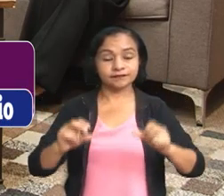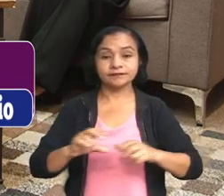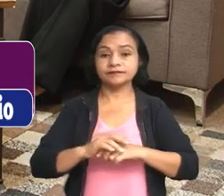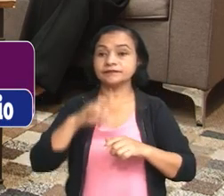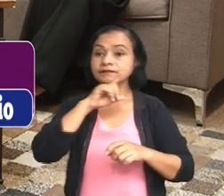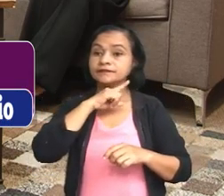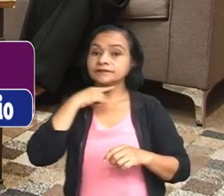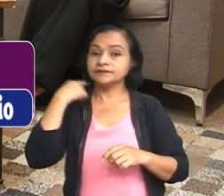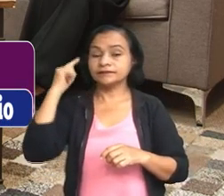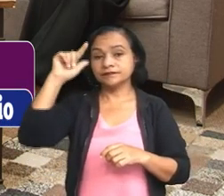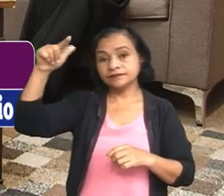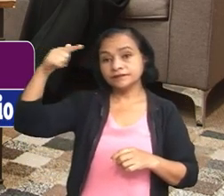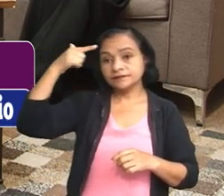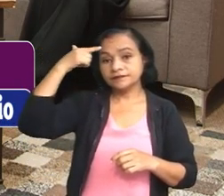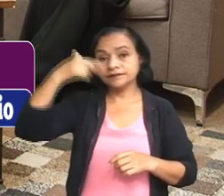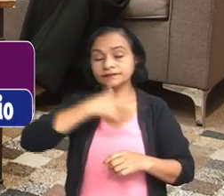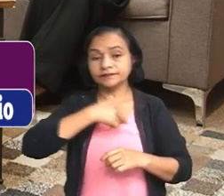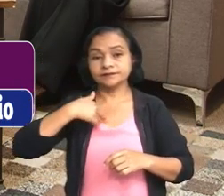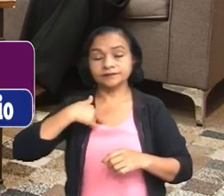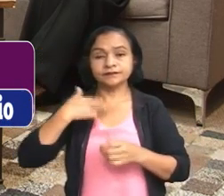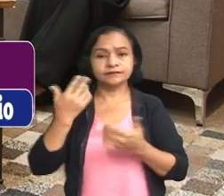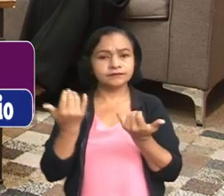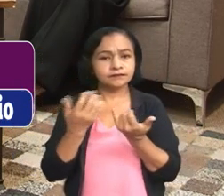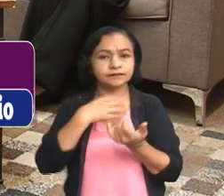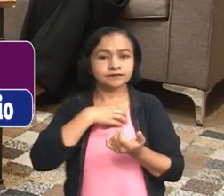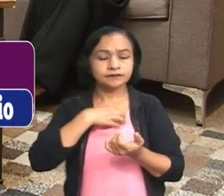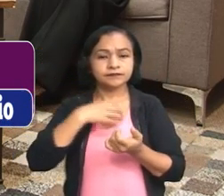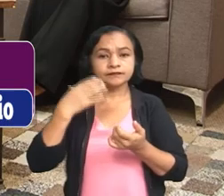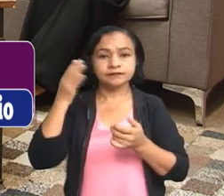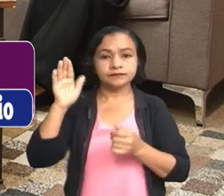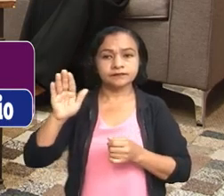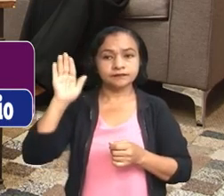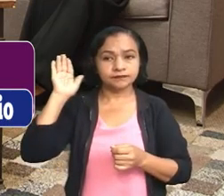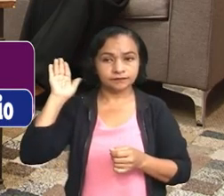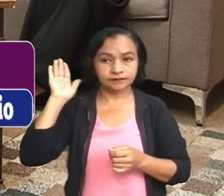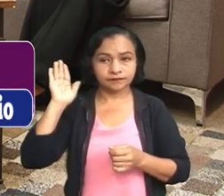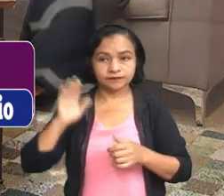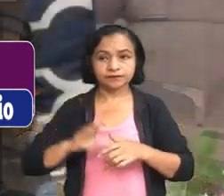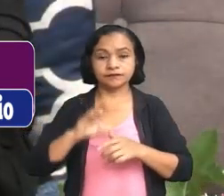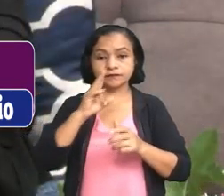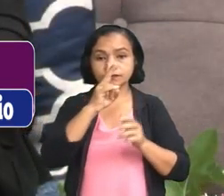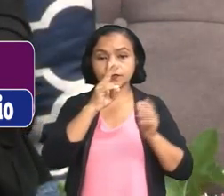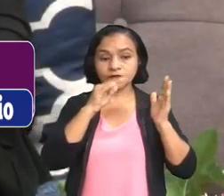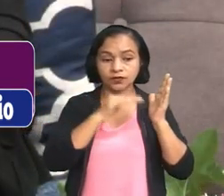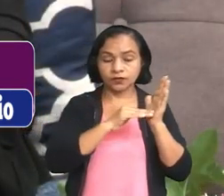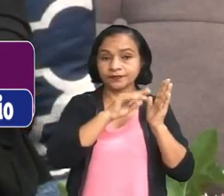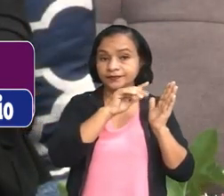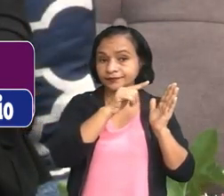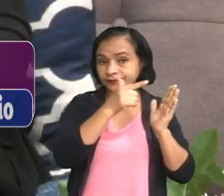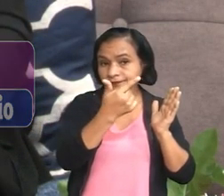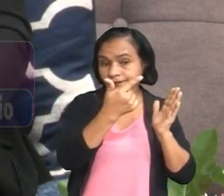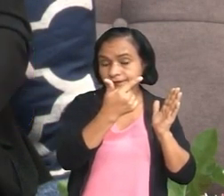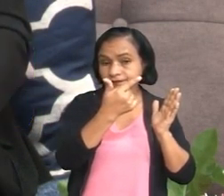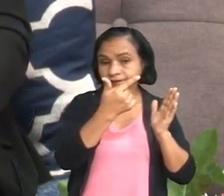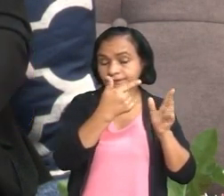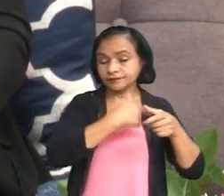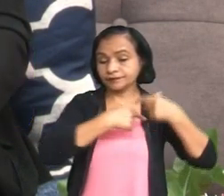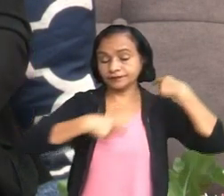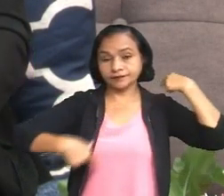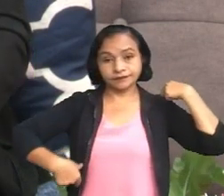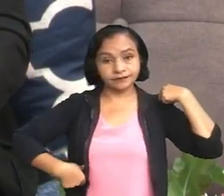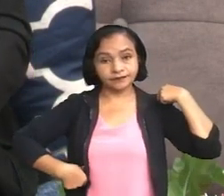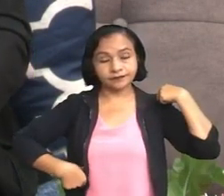nuestro gobierno ha venido asumiendo compromiso y a raíz del 2007, ¿verdad? Una vez que asumió nuestro